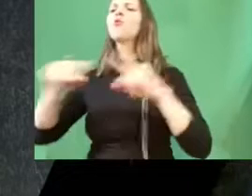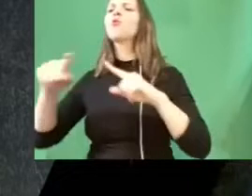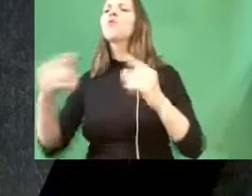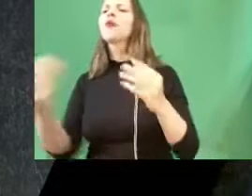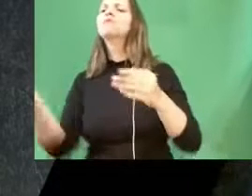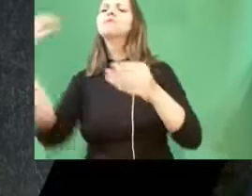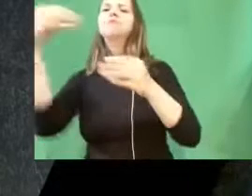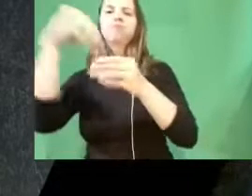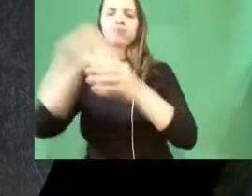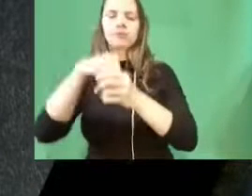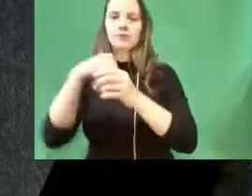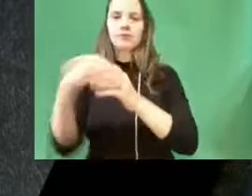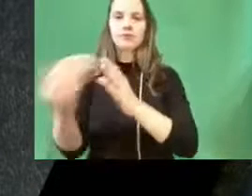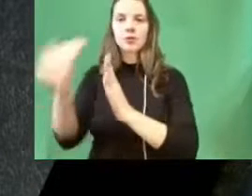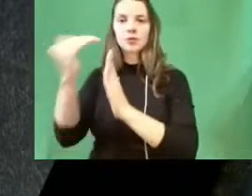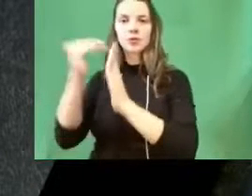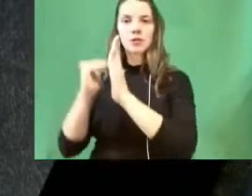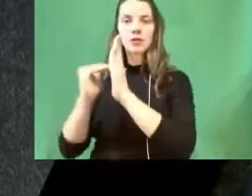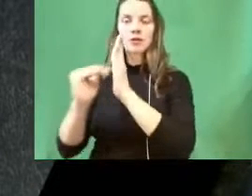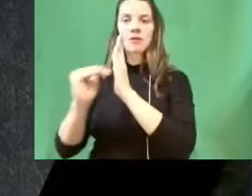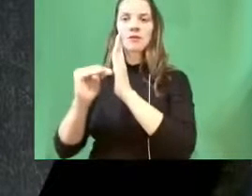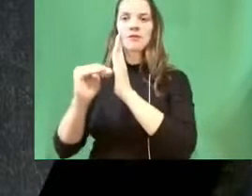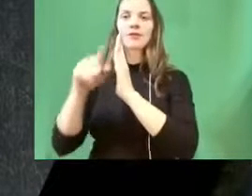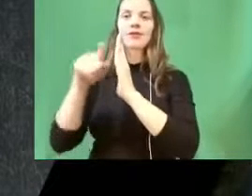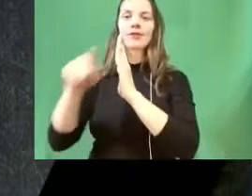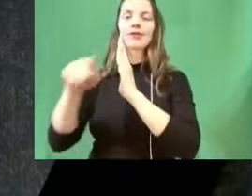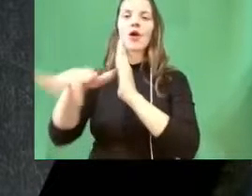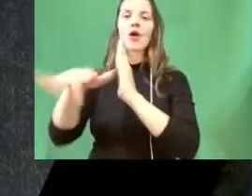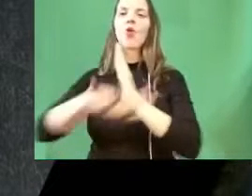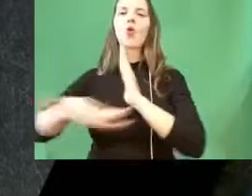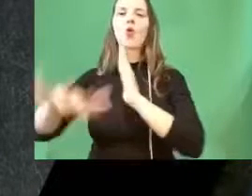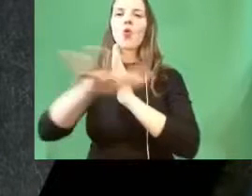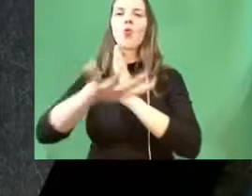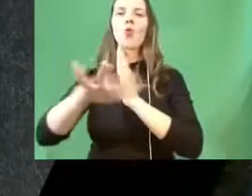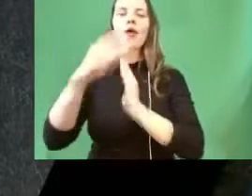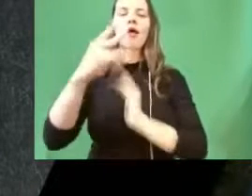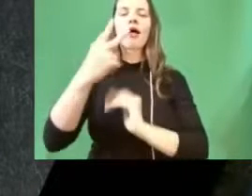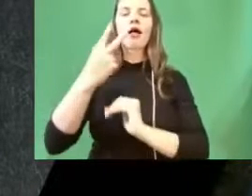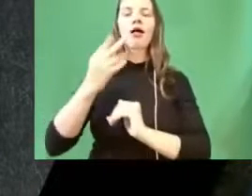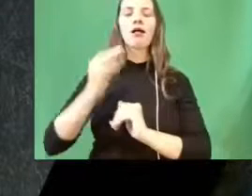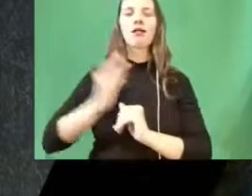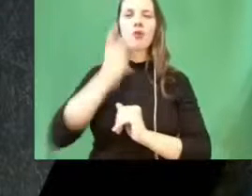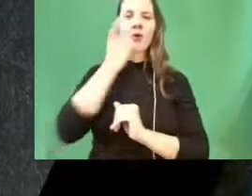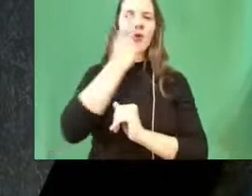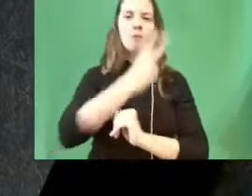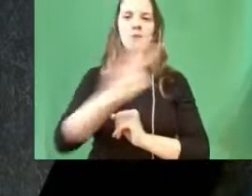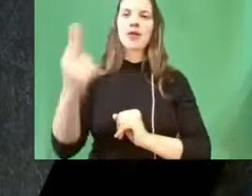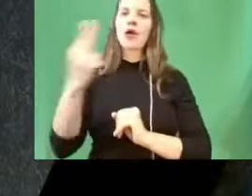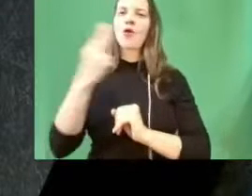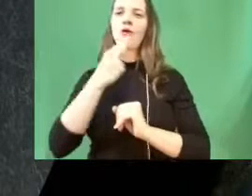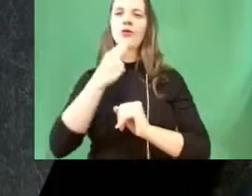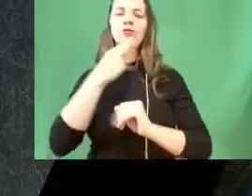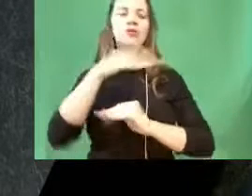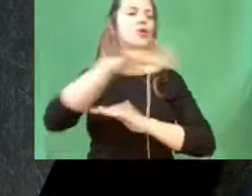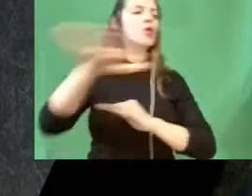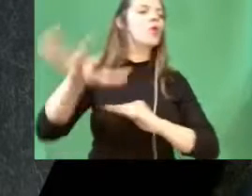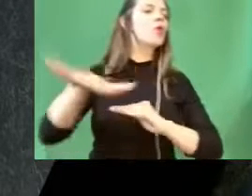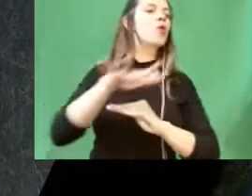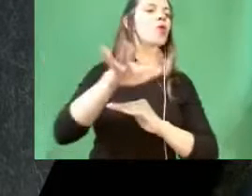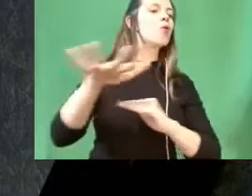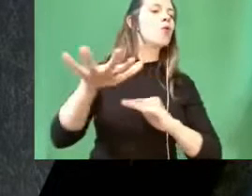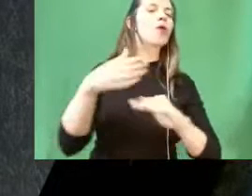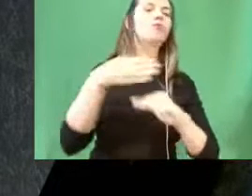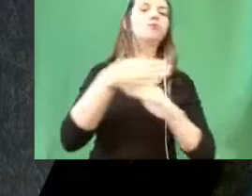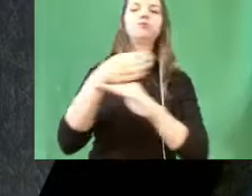verificación de la accesibilidad en el entorno físico del año 2011, y representante por Costa Rica de la Red AUM